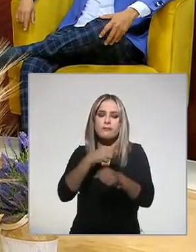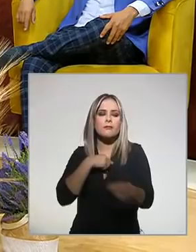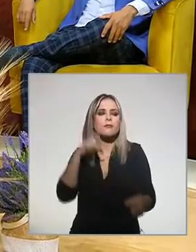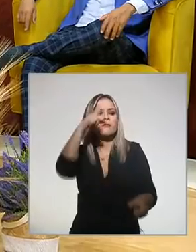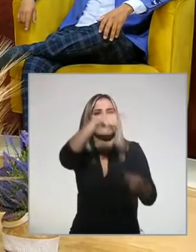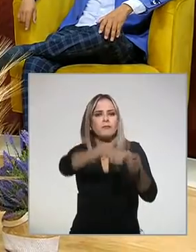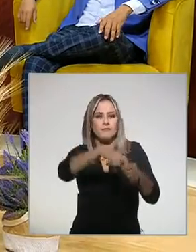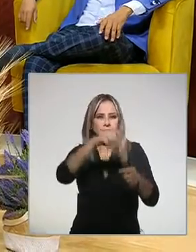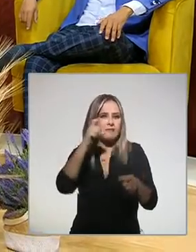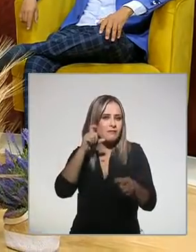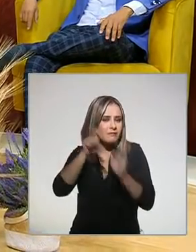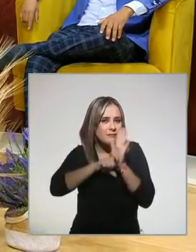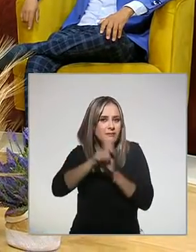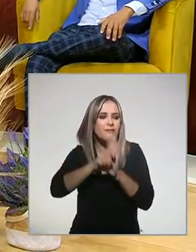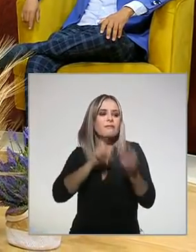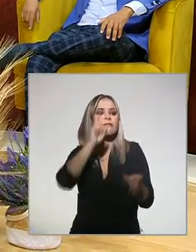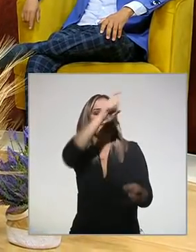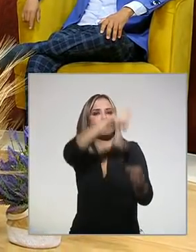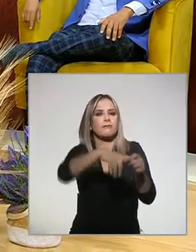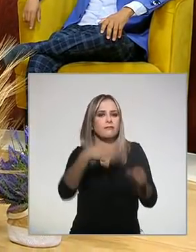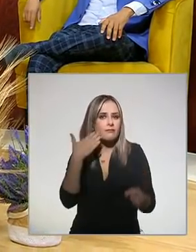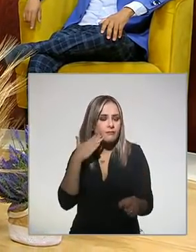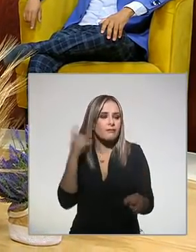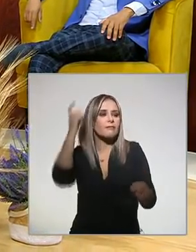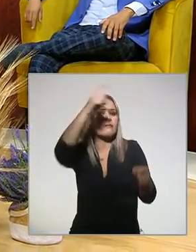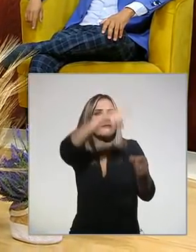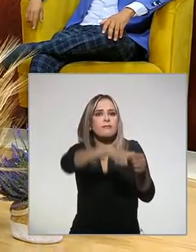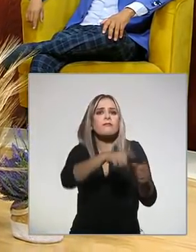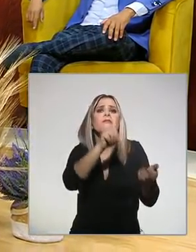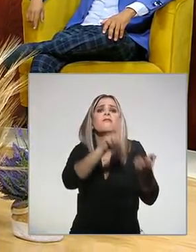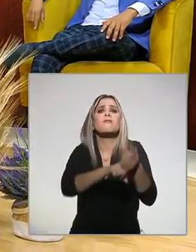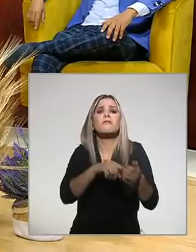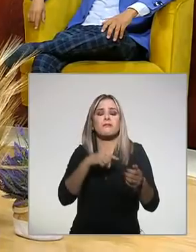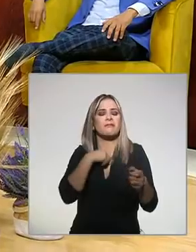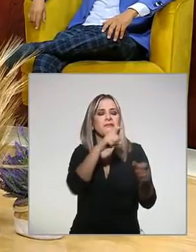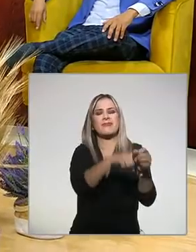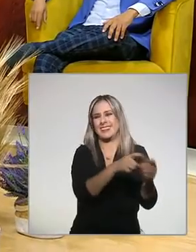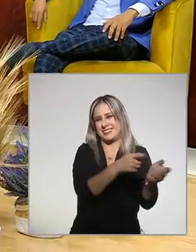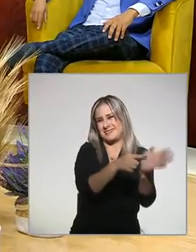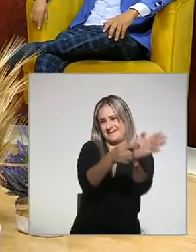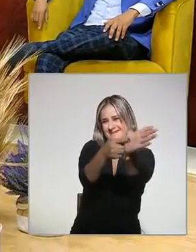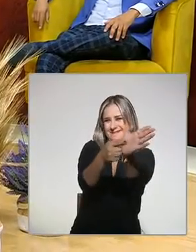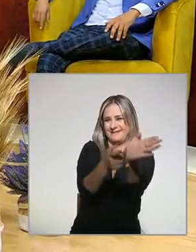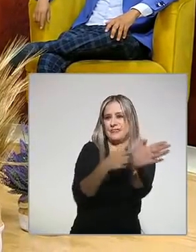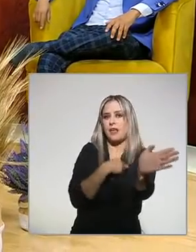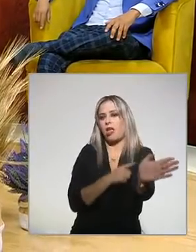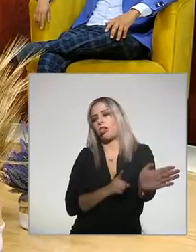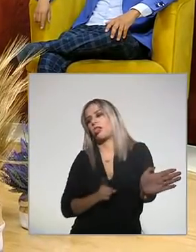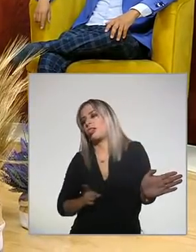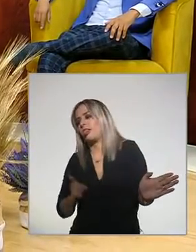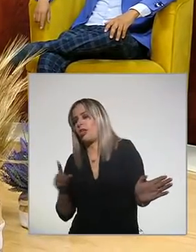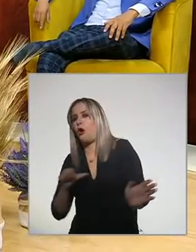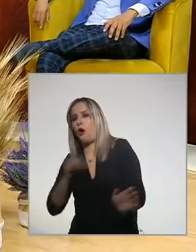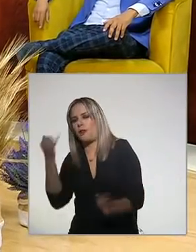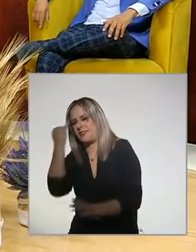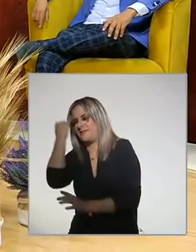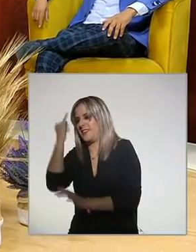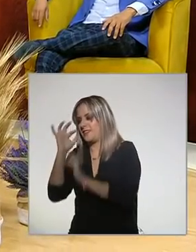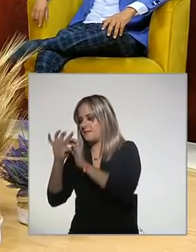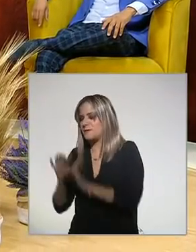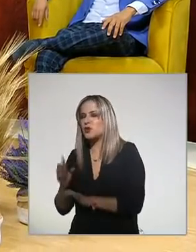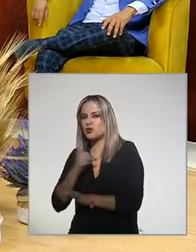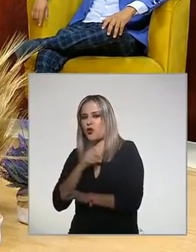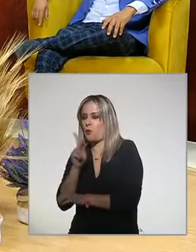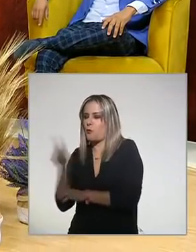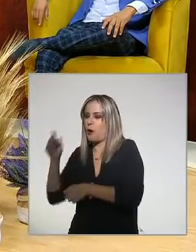Facebook o seguirlos en Instagram, cuando las redes que tienen redes alternas, o sea, la red real, la que ocupan solo con sus amigos, y pues hay una que nada más nos muestran a